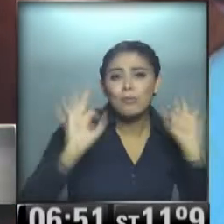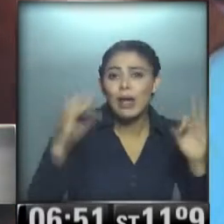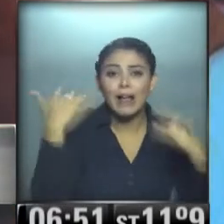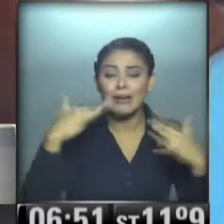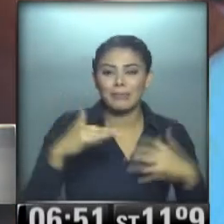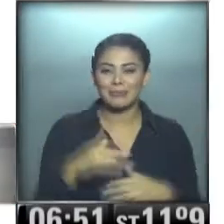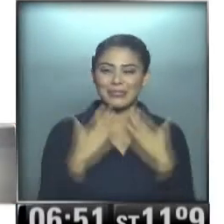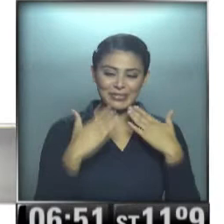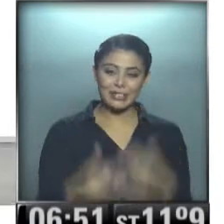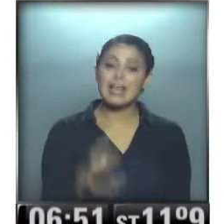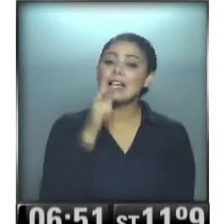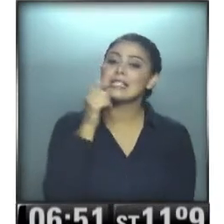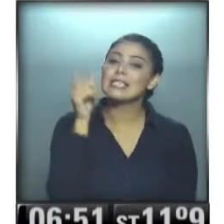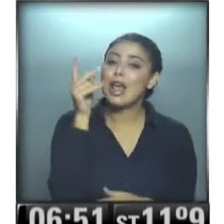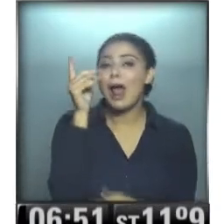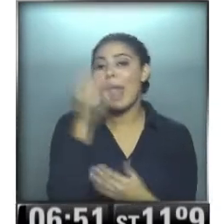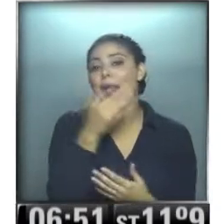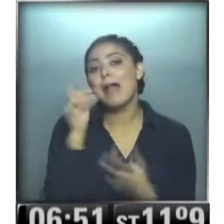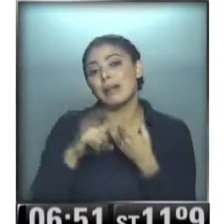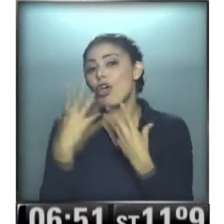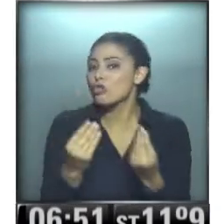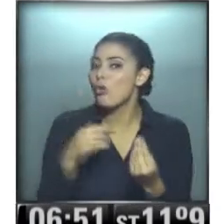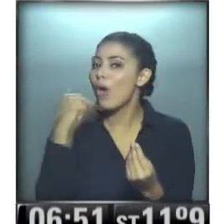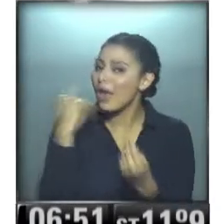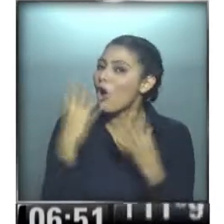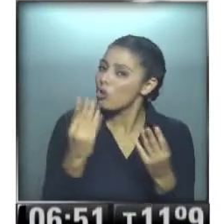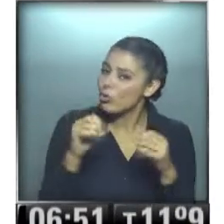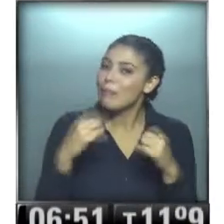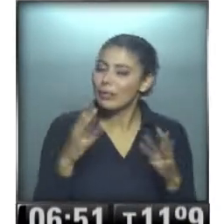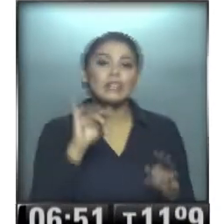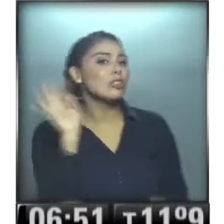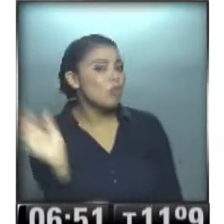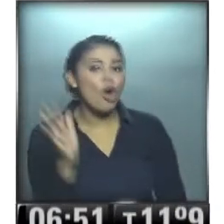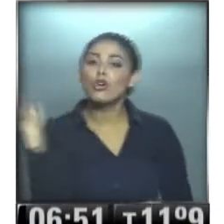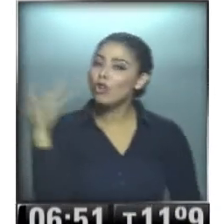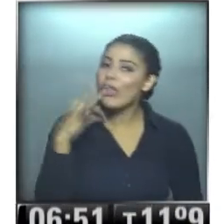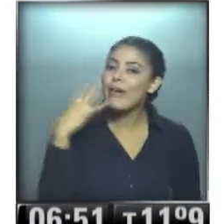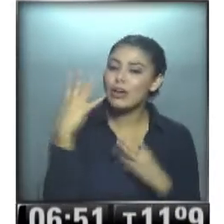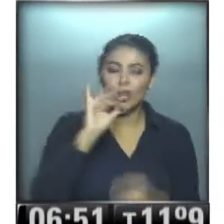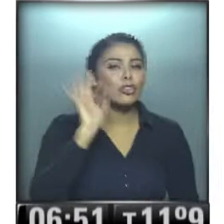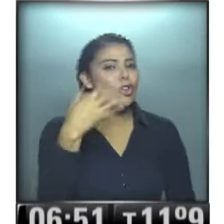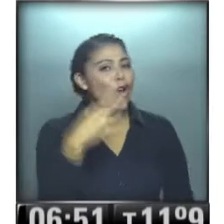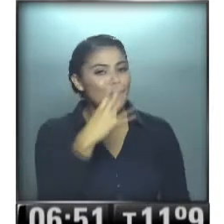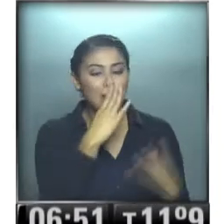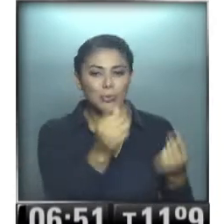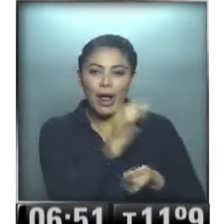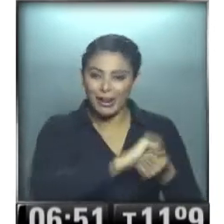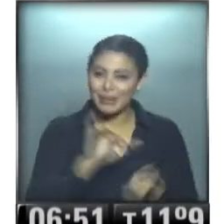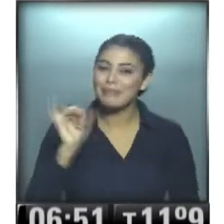rápido. Gracias. Y si le ayuda al marido. Mejor los todavía. Hijos, los por todos, supuesto. Todos en casa colaboran. Todos a lavar y a colaborar. Eso.